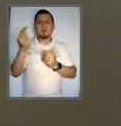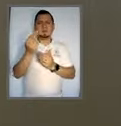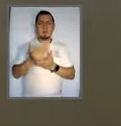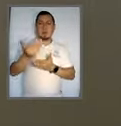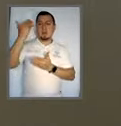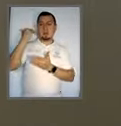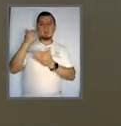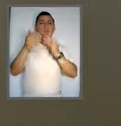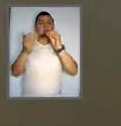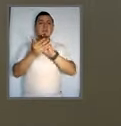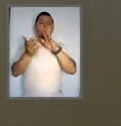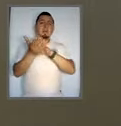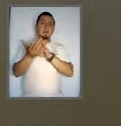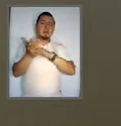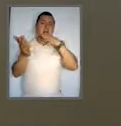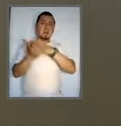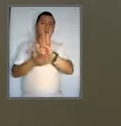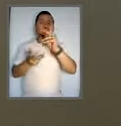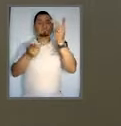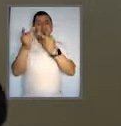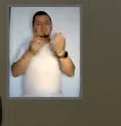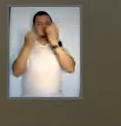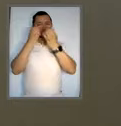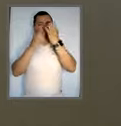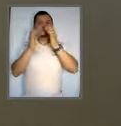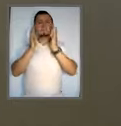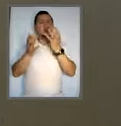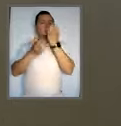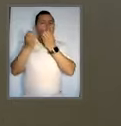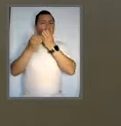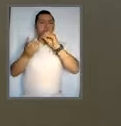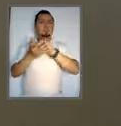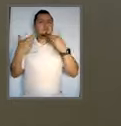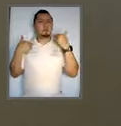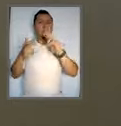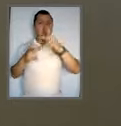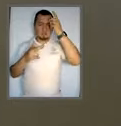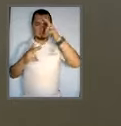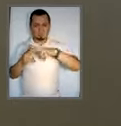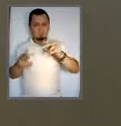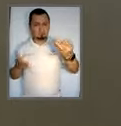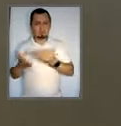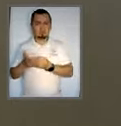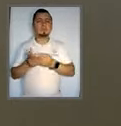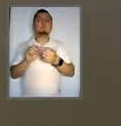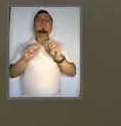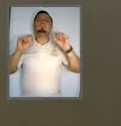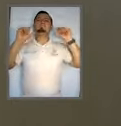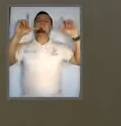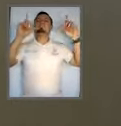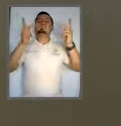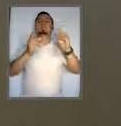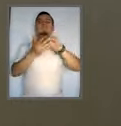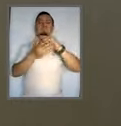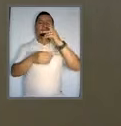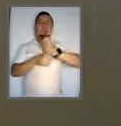que el maestro mande documentos, que mande una evidencia. Esa se evalúa en la escuela por el maestro, por la dirección, y se publica en la plataforma